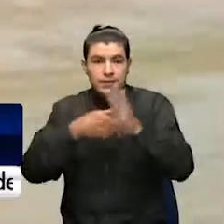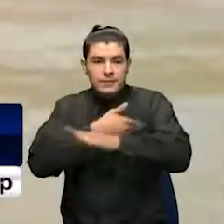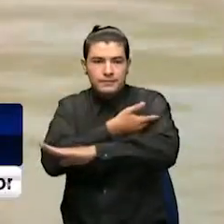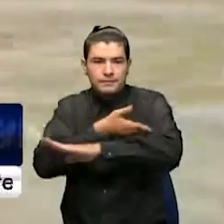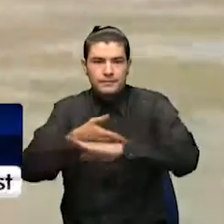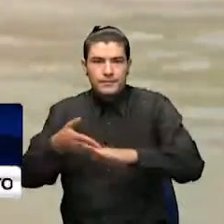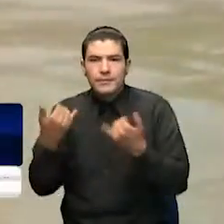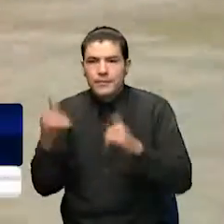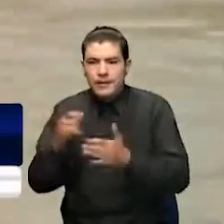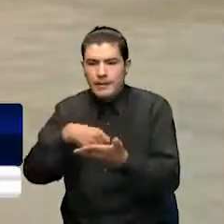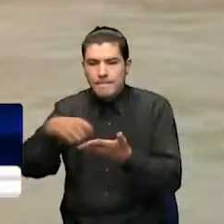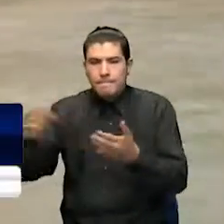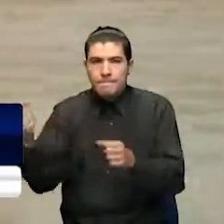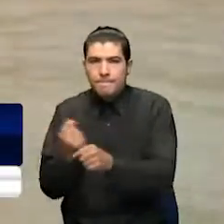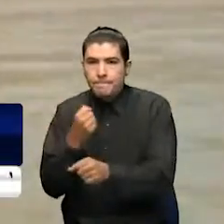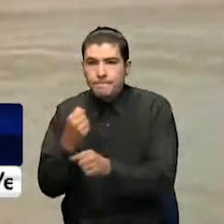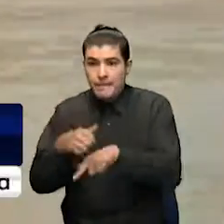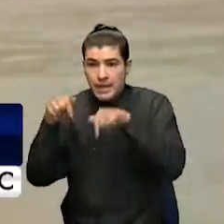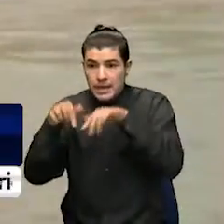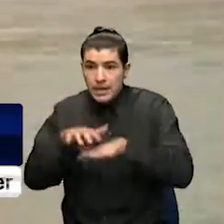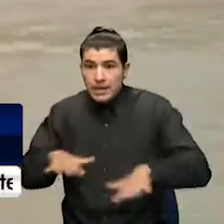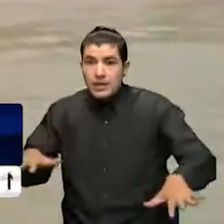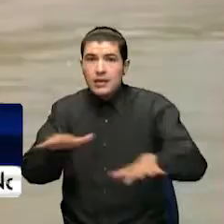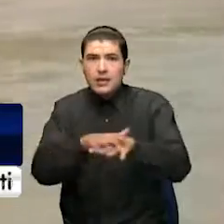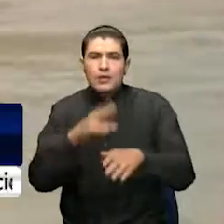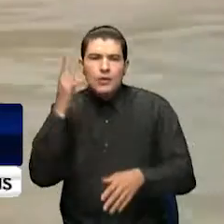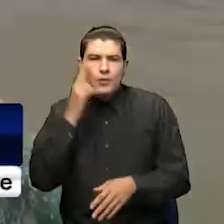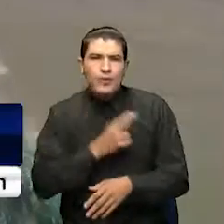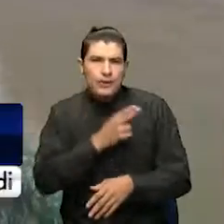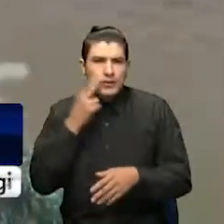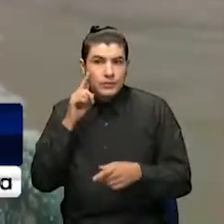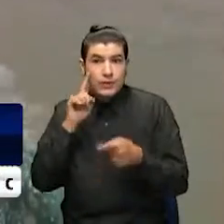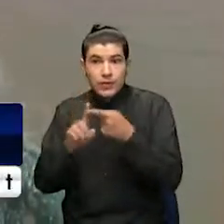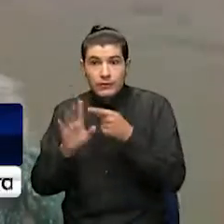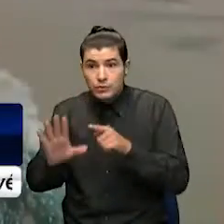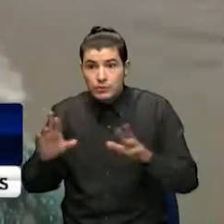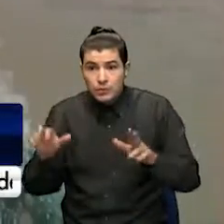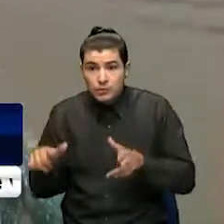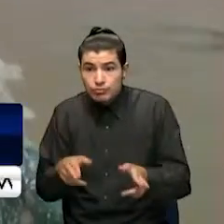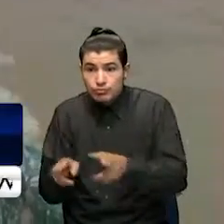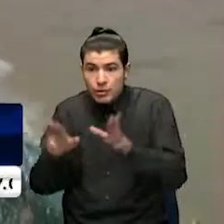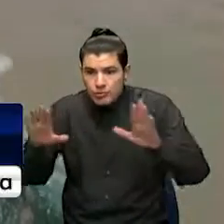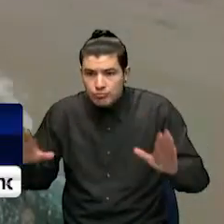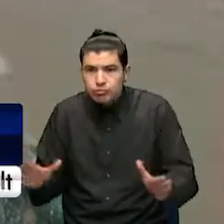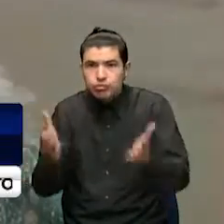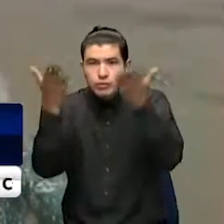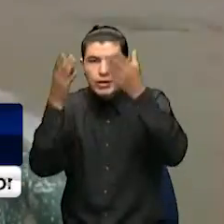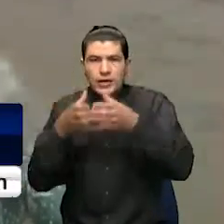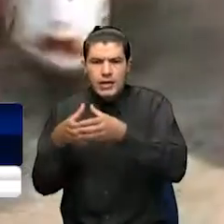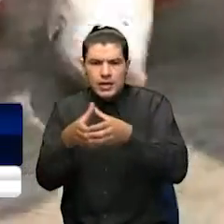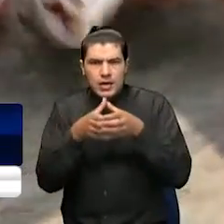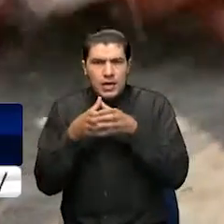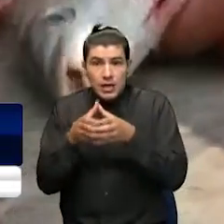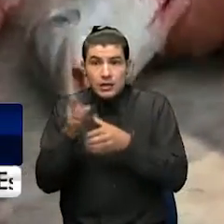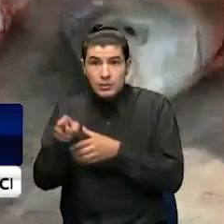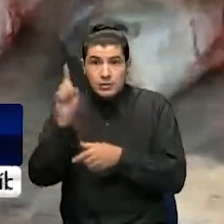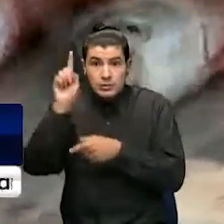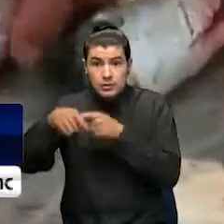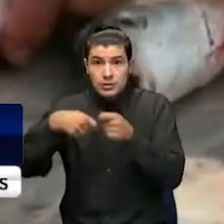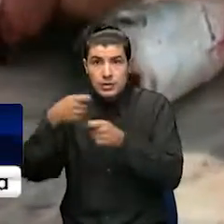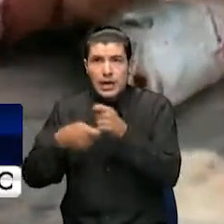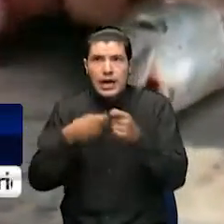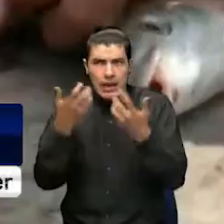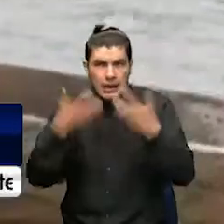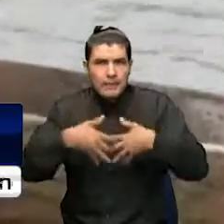2.000 millones de pesos, contratando mano de obra local y con un compromiso de potencializar estas asociaciones como empresas dinámicas, han logrado